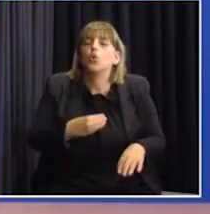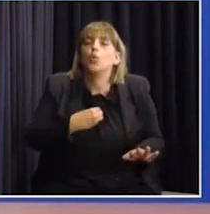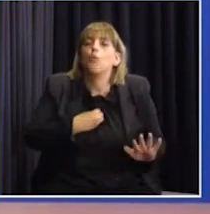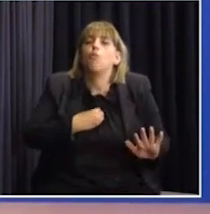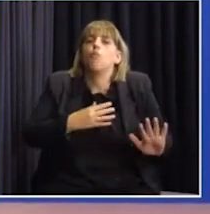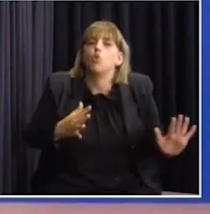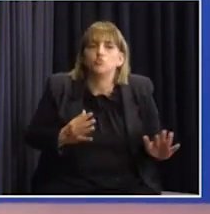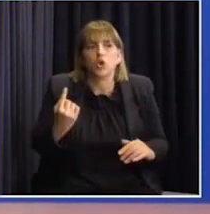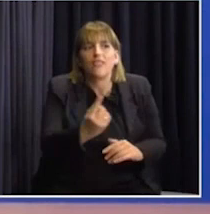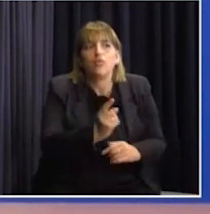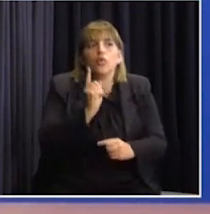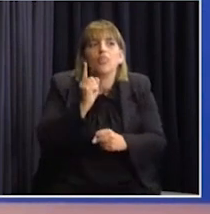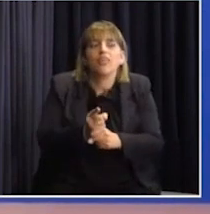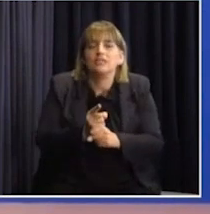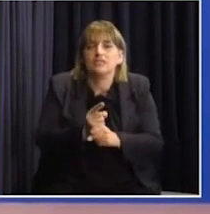clase